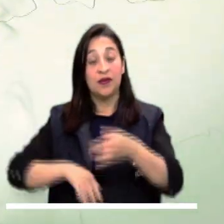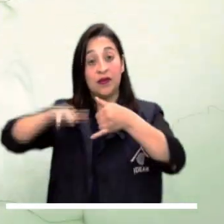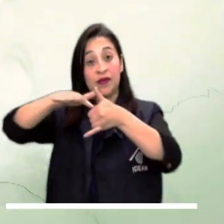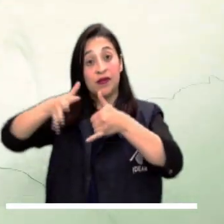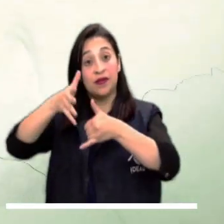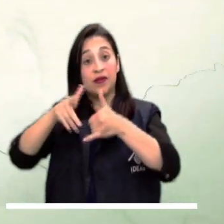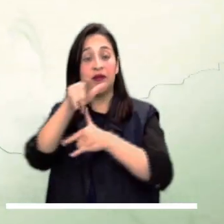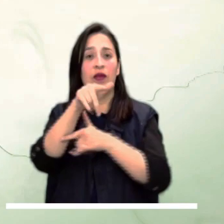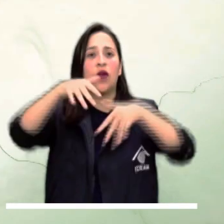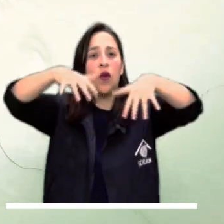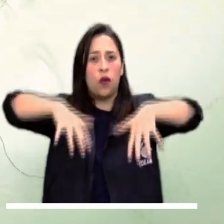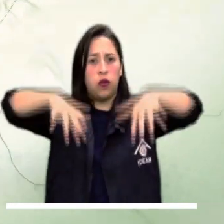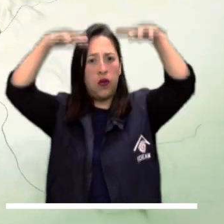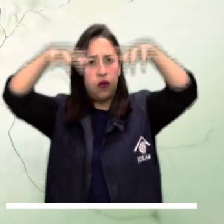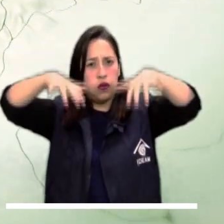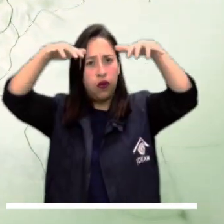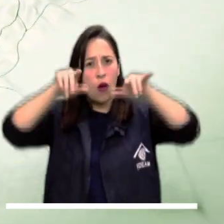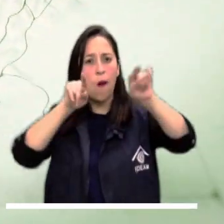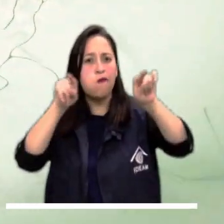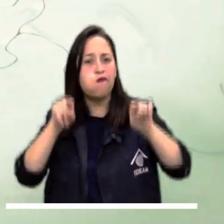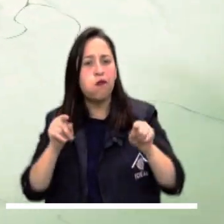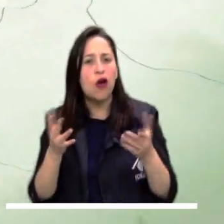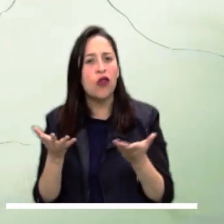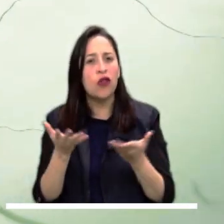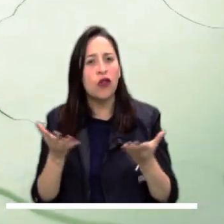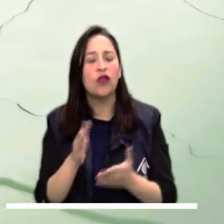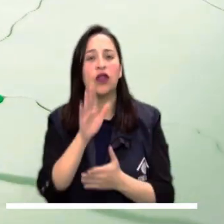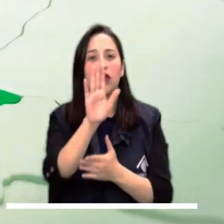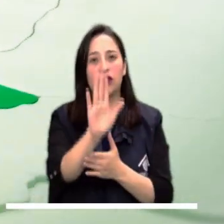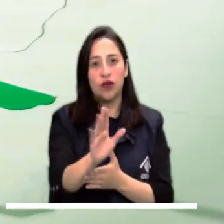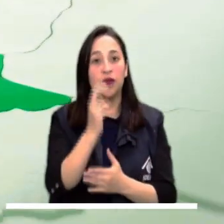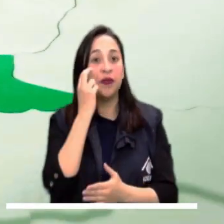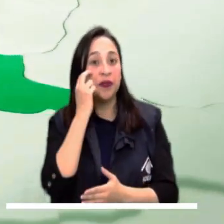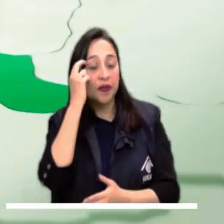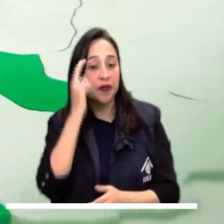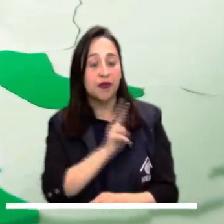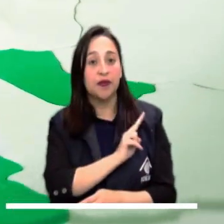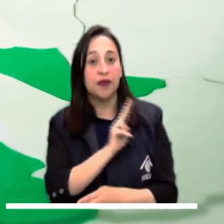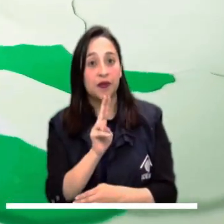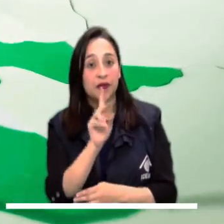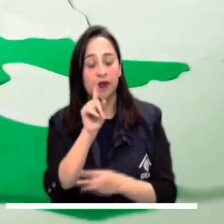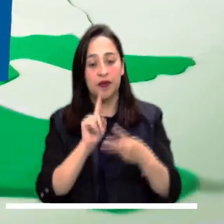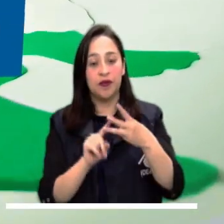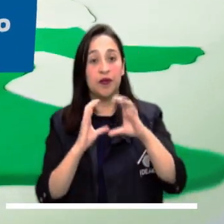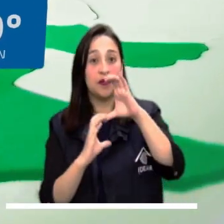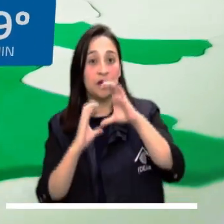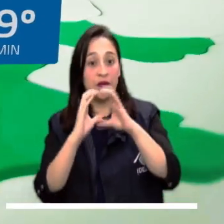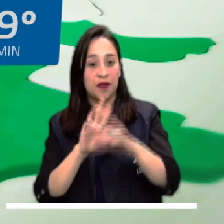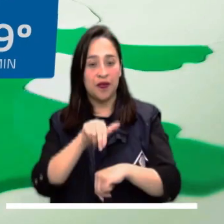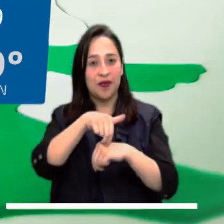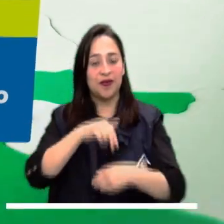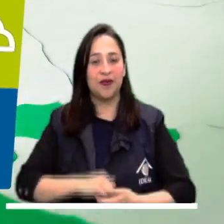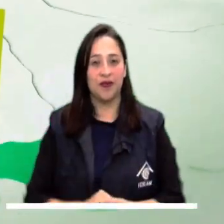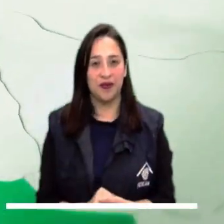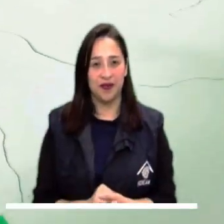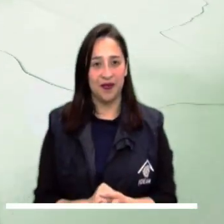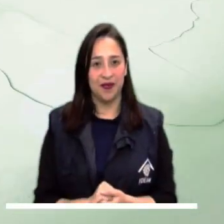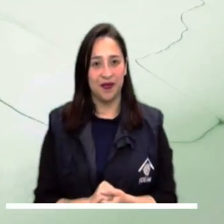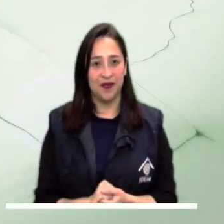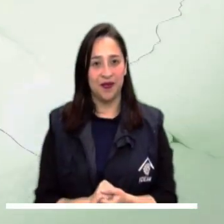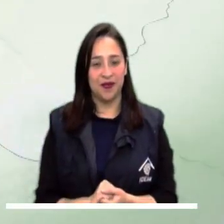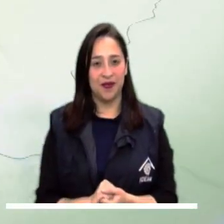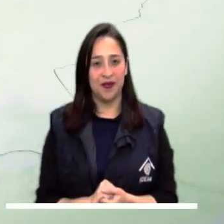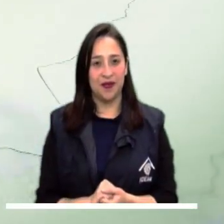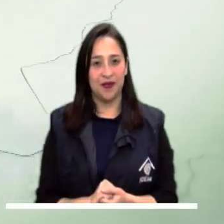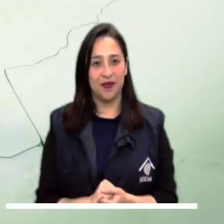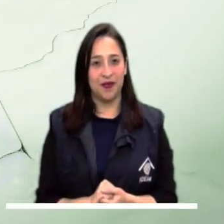El litoral pacífico espera lluvias aisladas y de variada intensidad a la altura de Chocó, Valle del Cauca, Cauca y de Nariño.